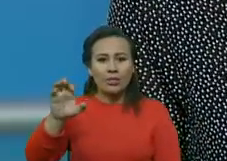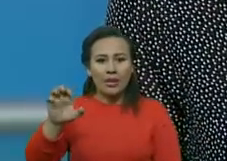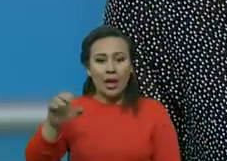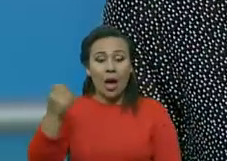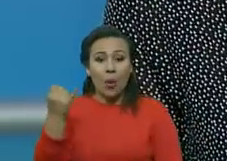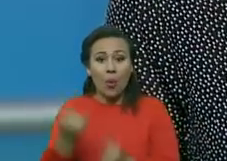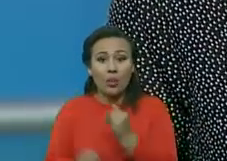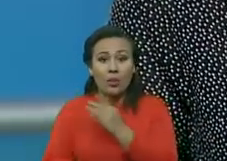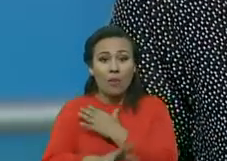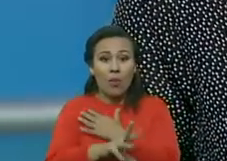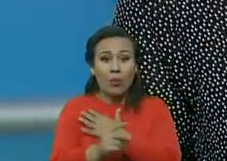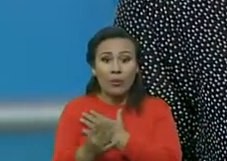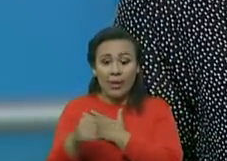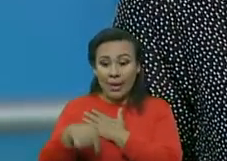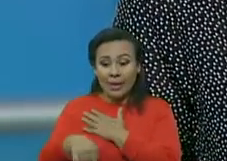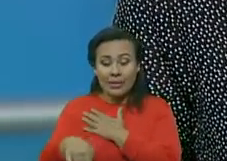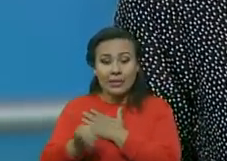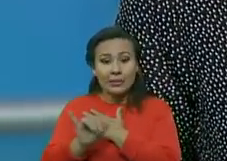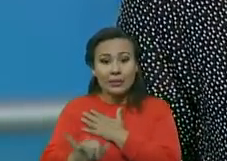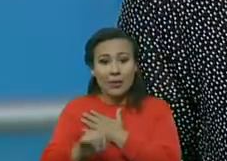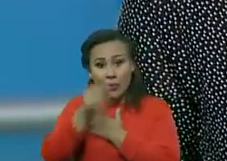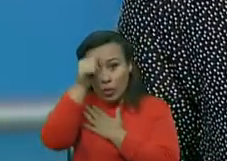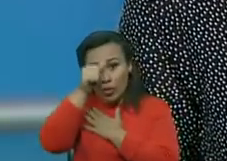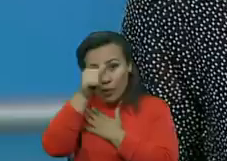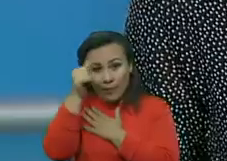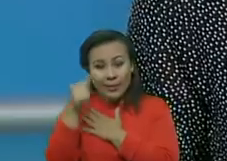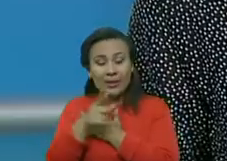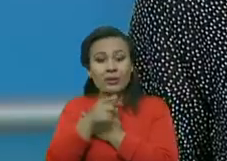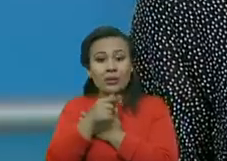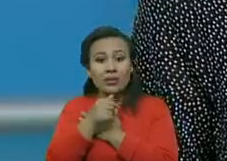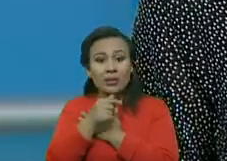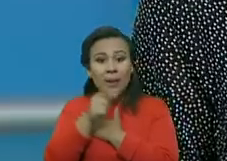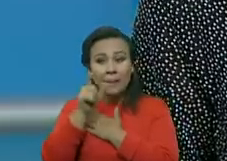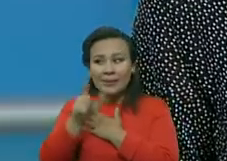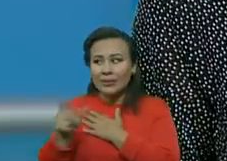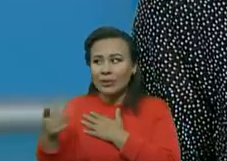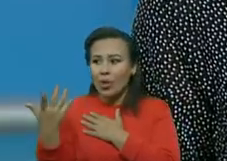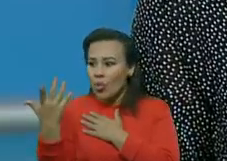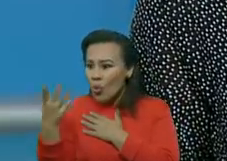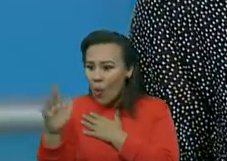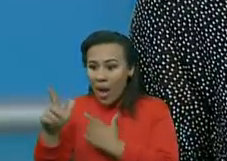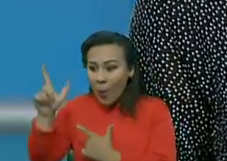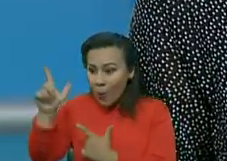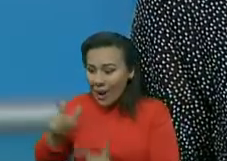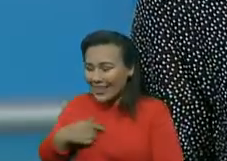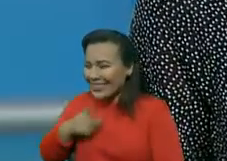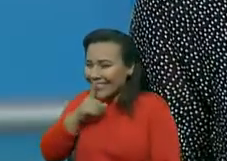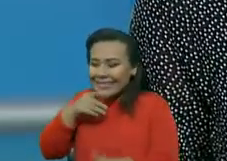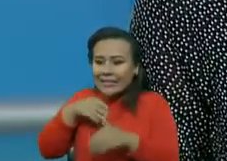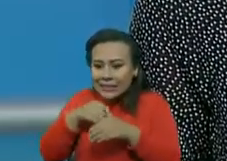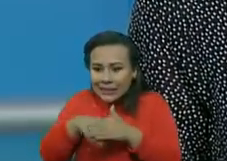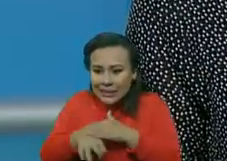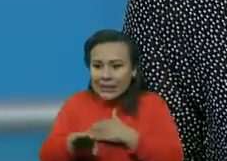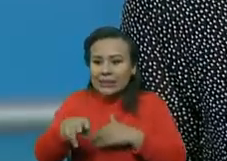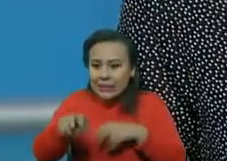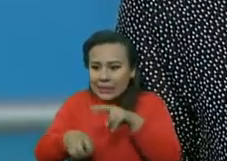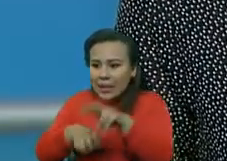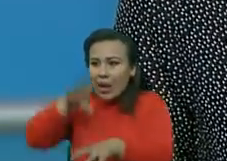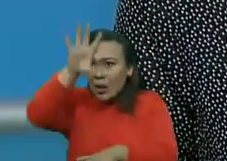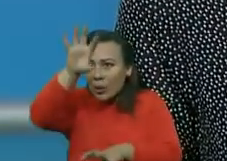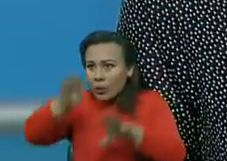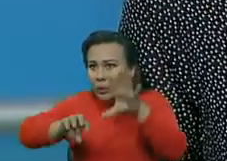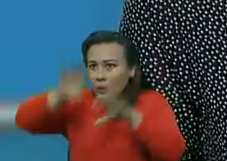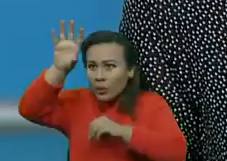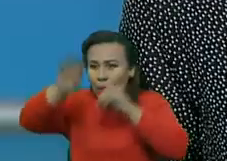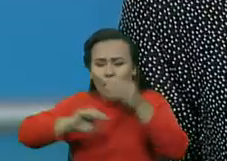atraco se cometió este fin de semana. Los delincuentes aprovecharon la ausencia del guardia de seguridad y prácticamente vaciaron la